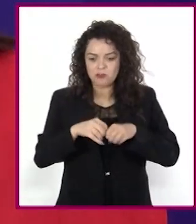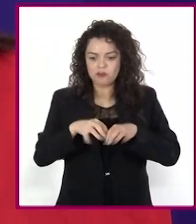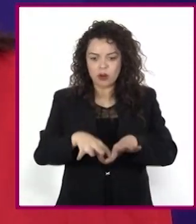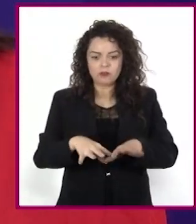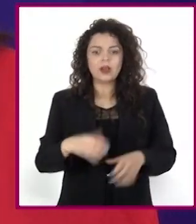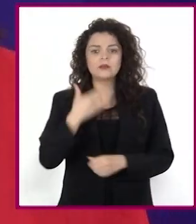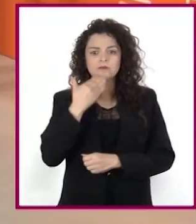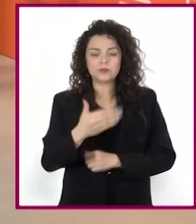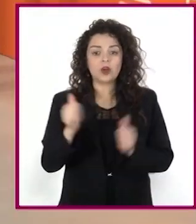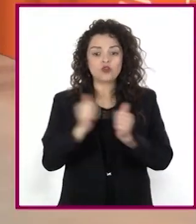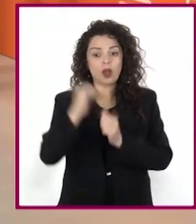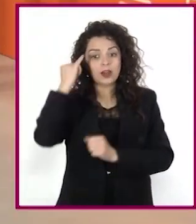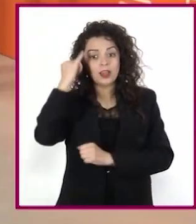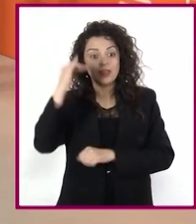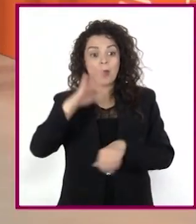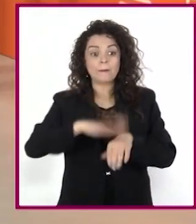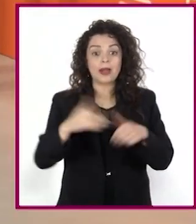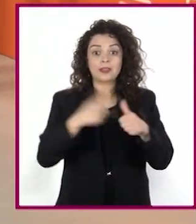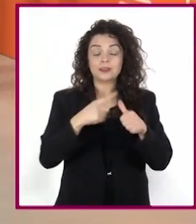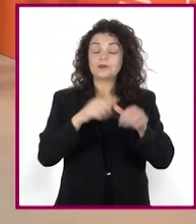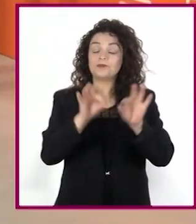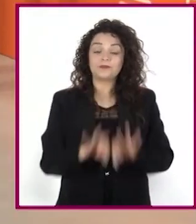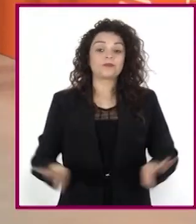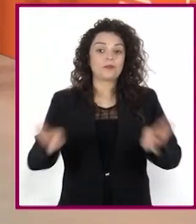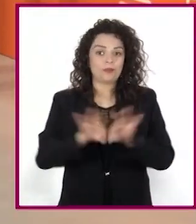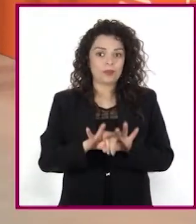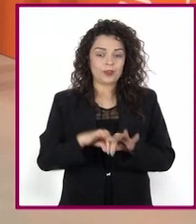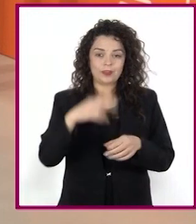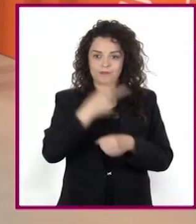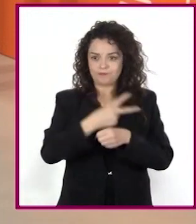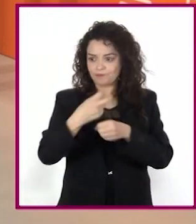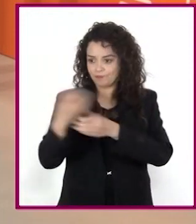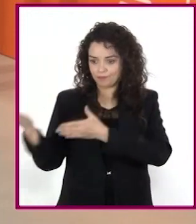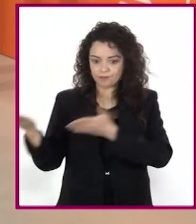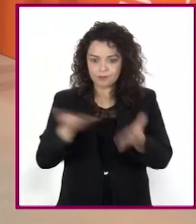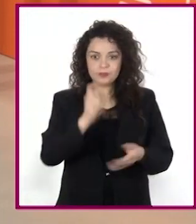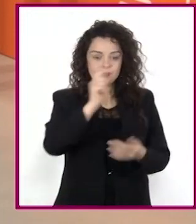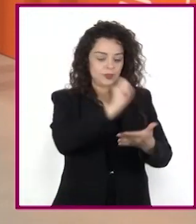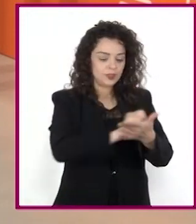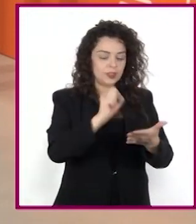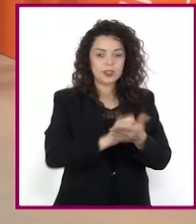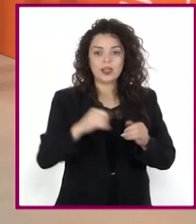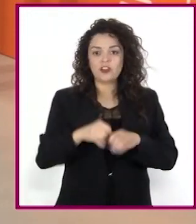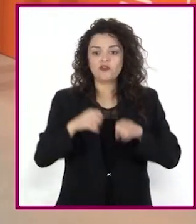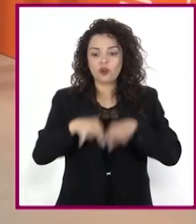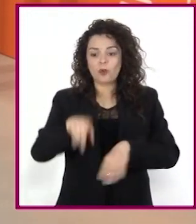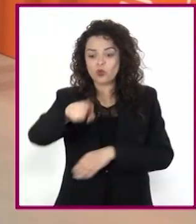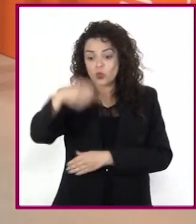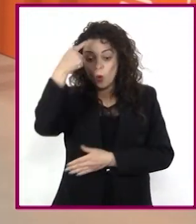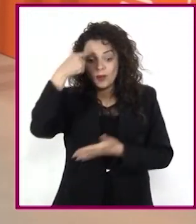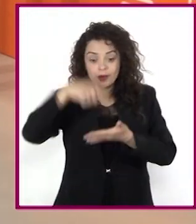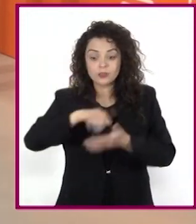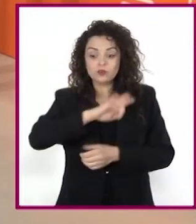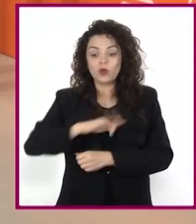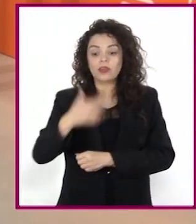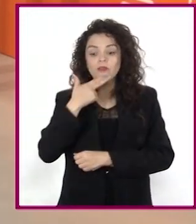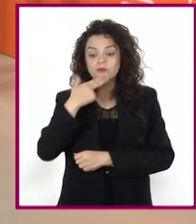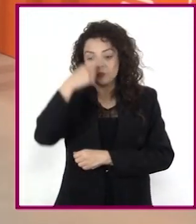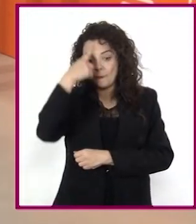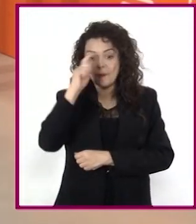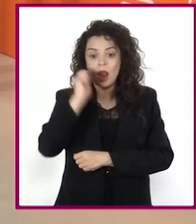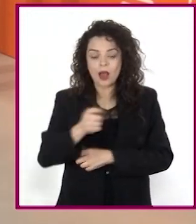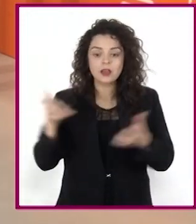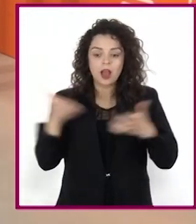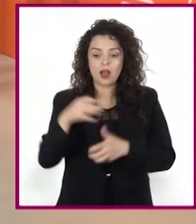ideas principales. Las y los invito a que tomen nota sobre la información que consideren que puedan servirles para la elaboración